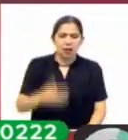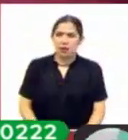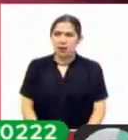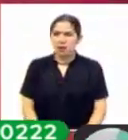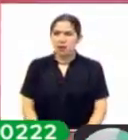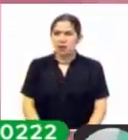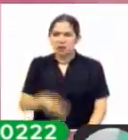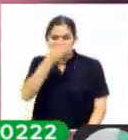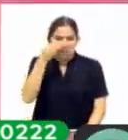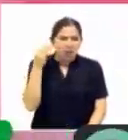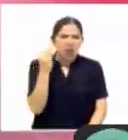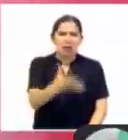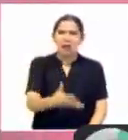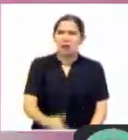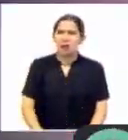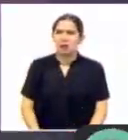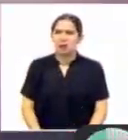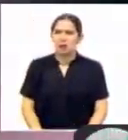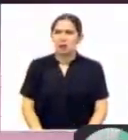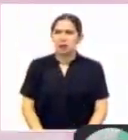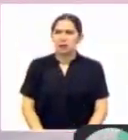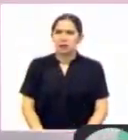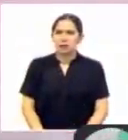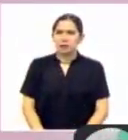culo que salga así, Bolivia,